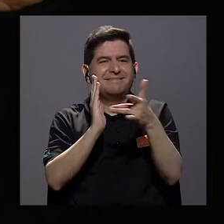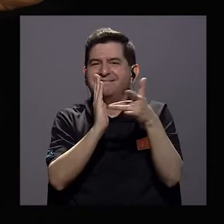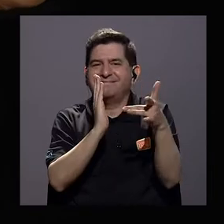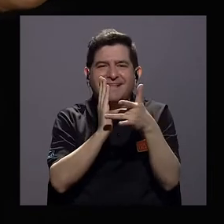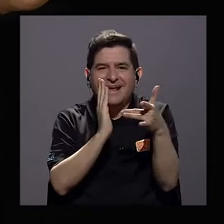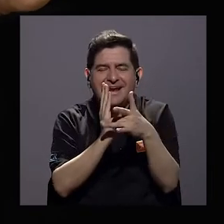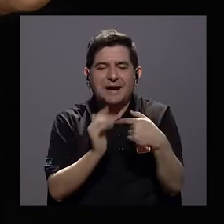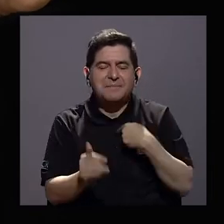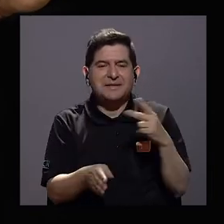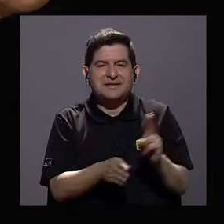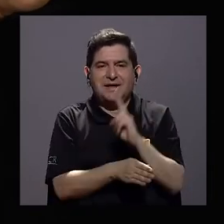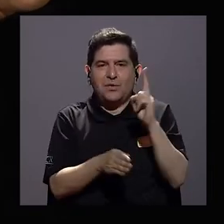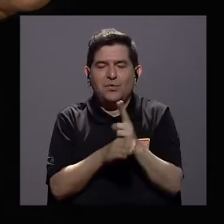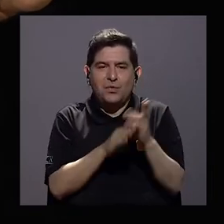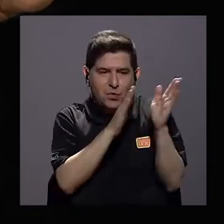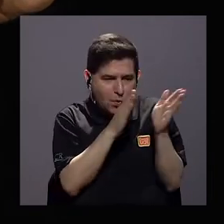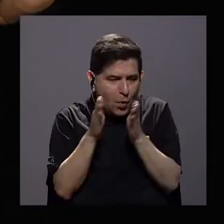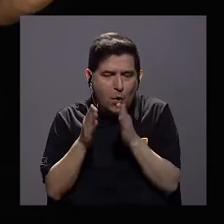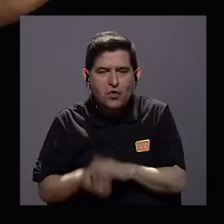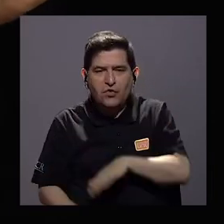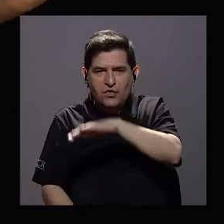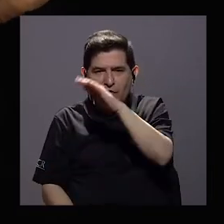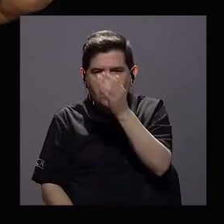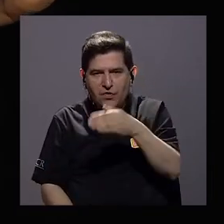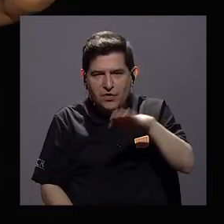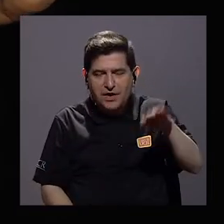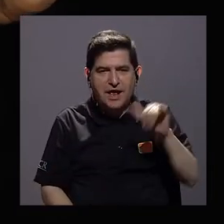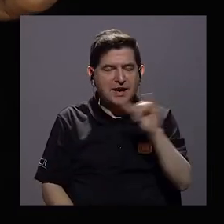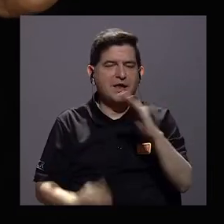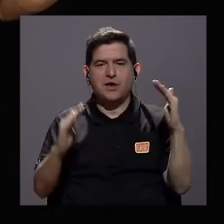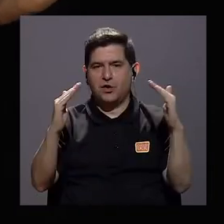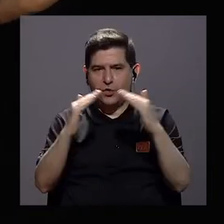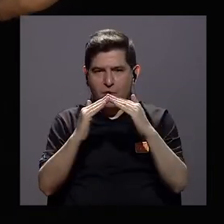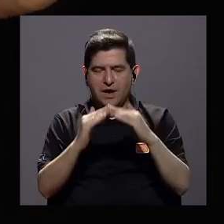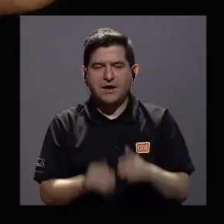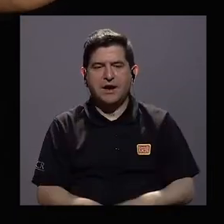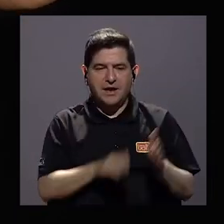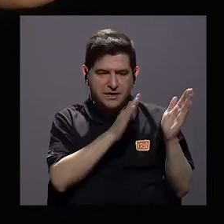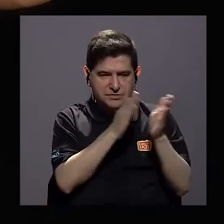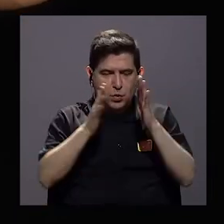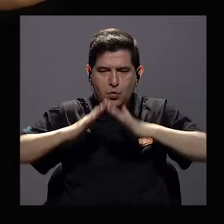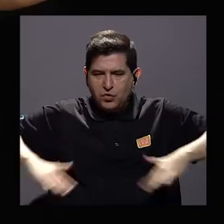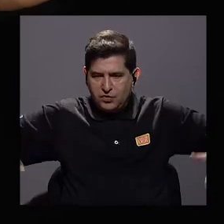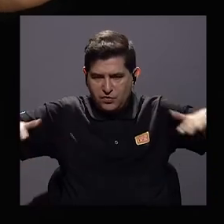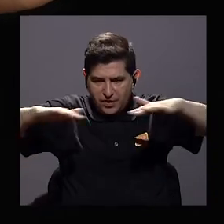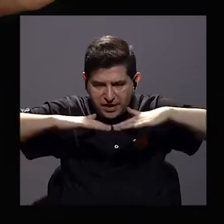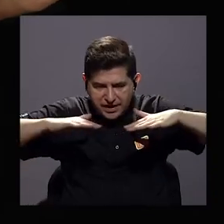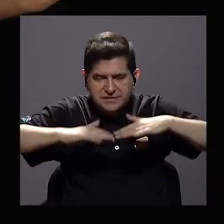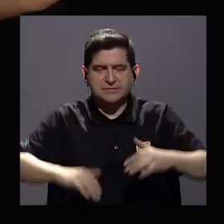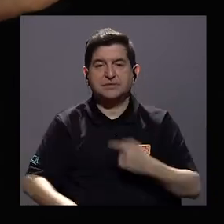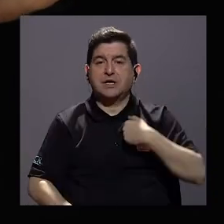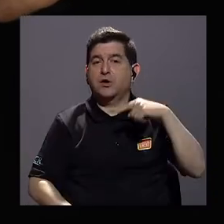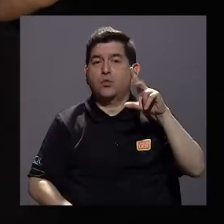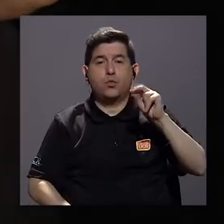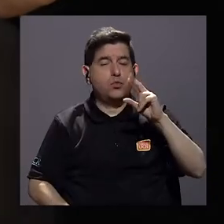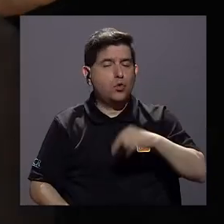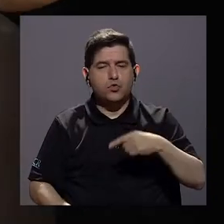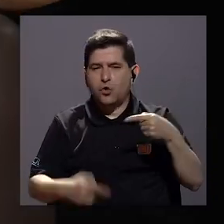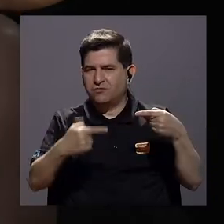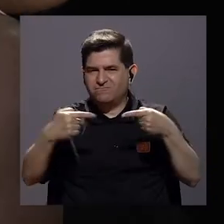Técnicamente, lo que uno utiliza para ordenar el mar, como decir ordenar una casa, uh-huh. es el ordenamiento espacial marino. Es decir, uno no pone a